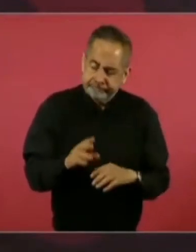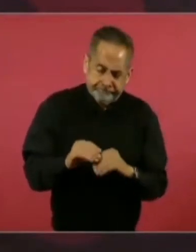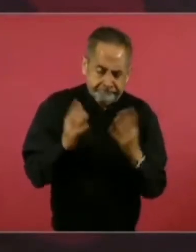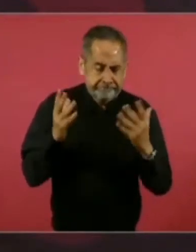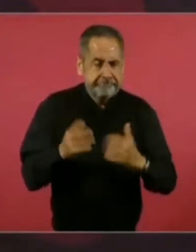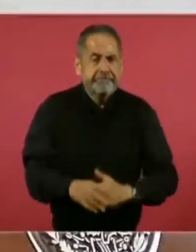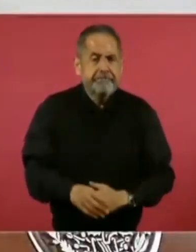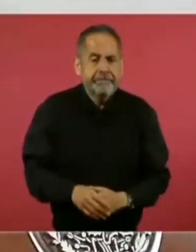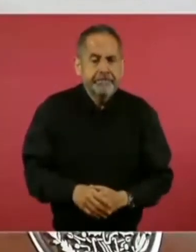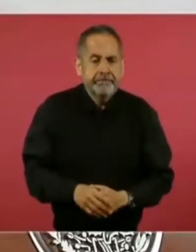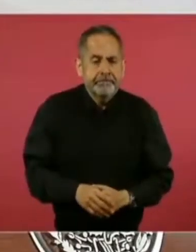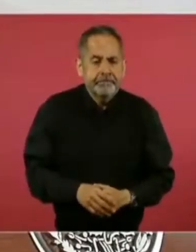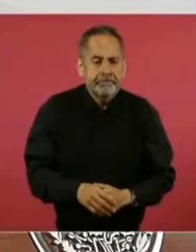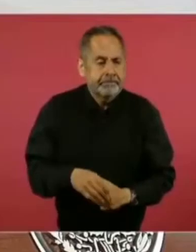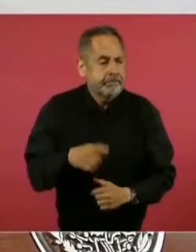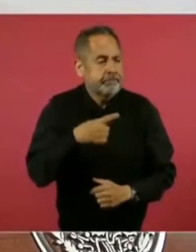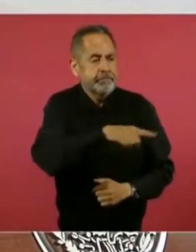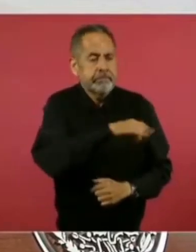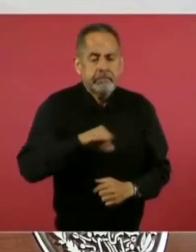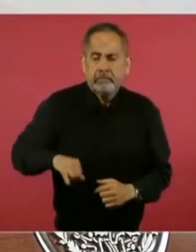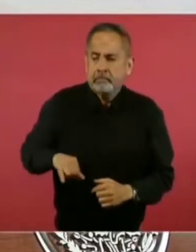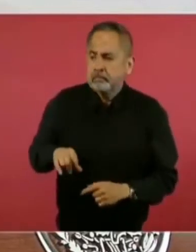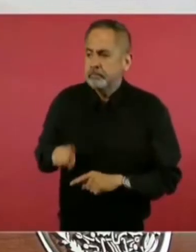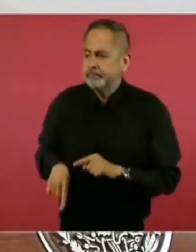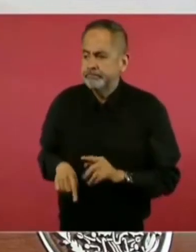obviamente intereses